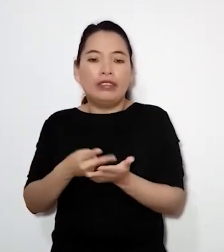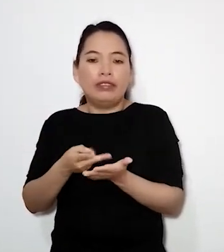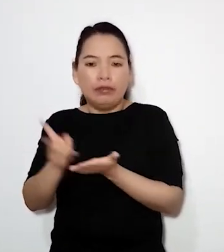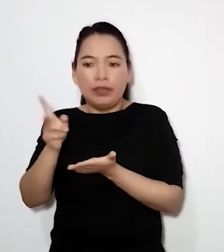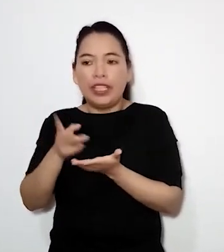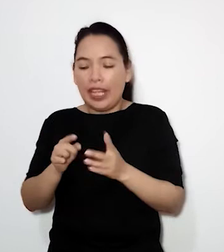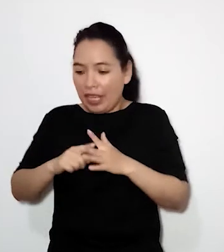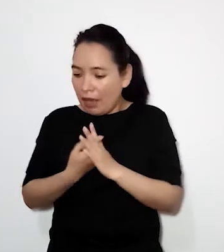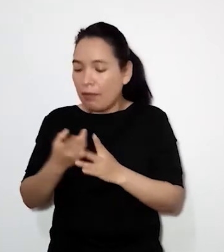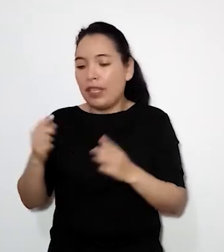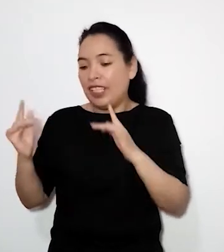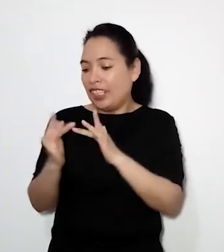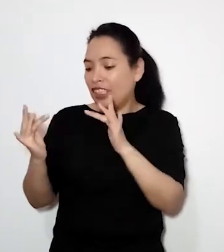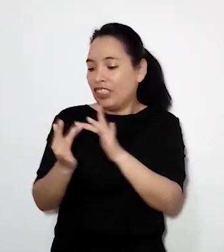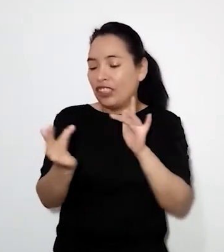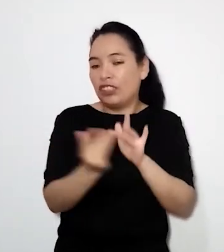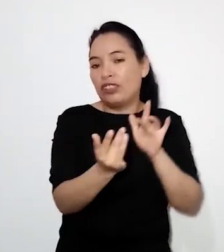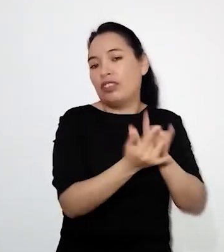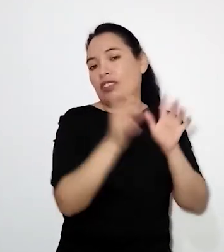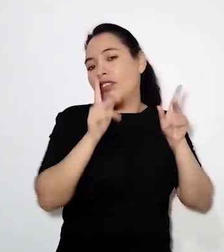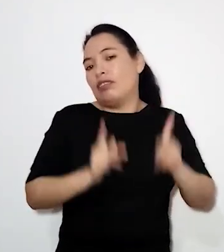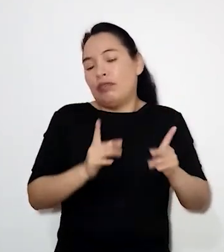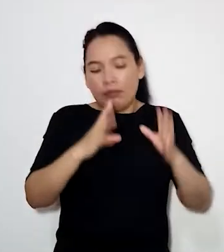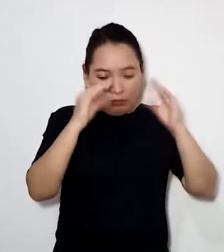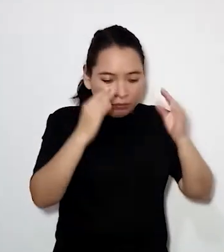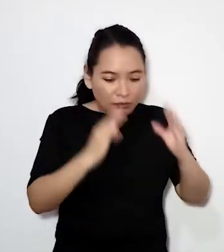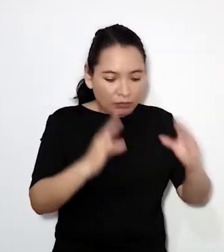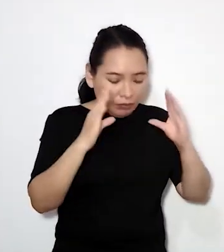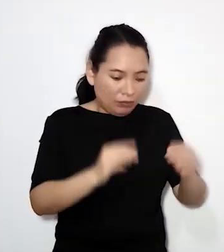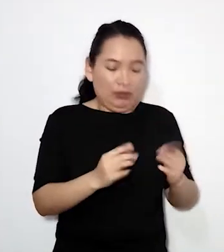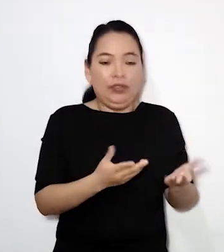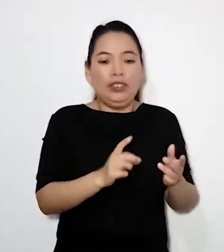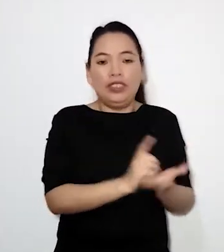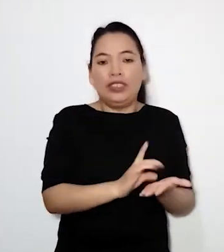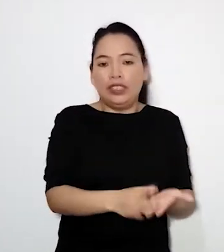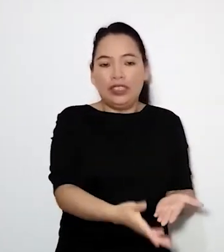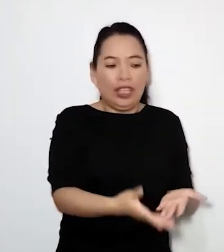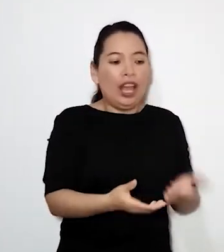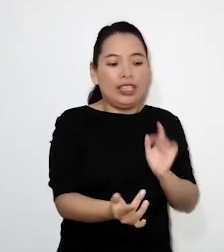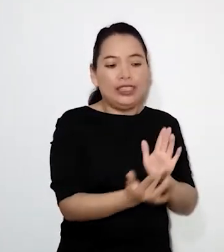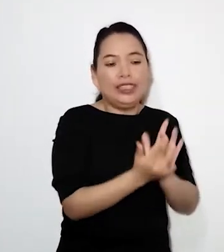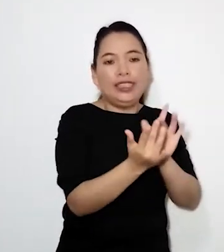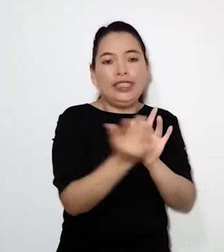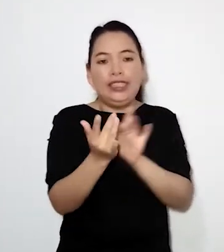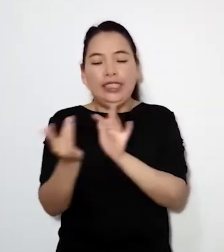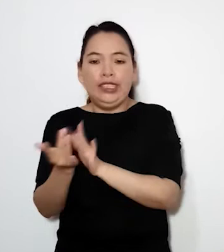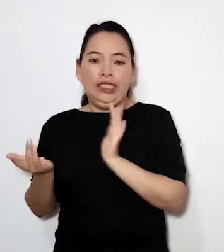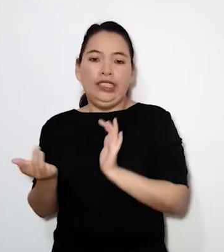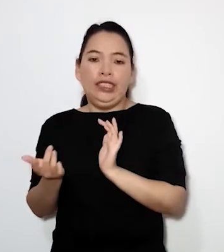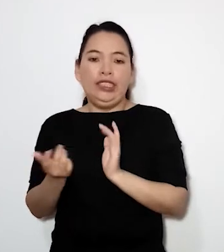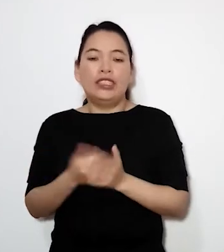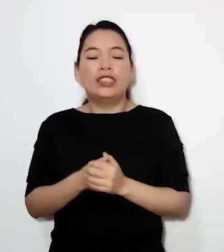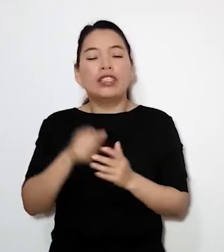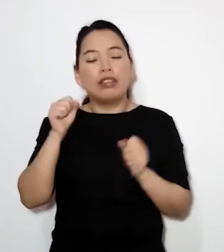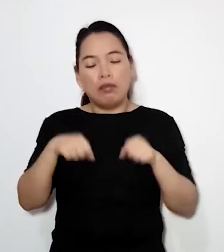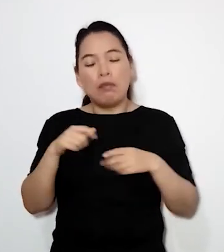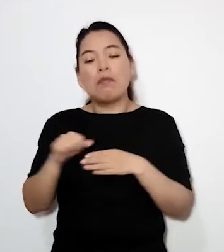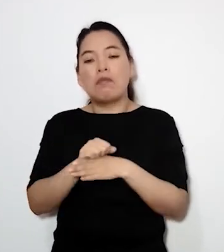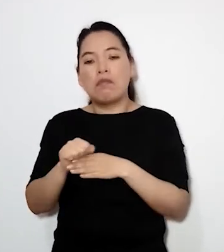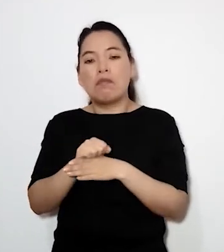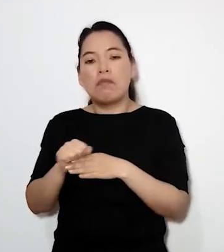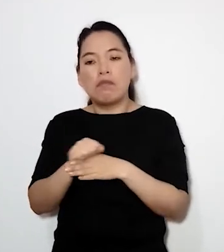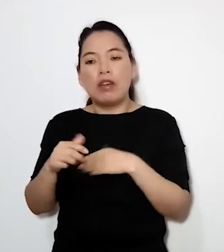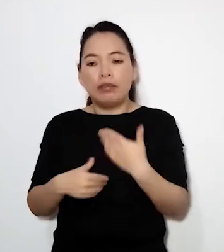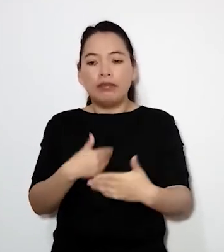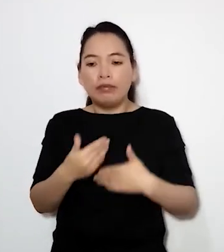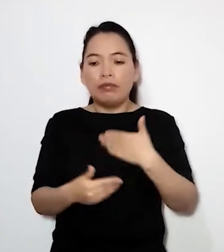aprendizaje que hay que empezar a hacer y empezar a conocer, a